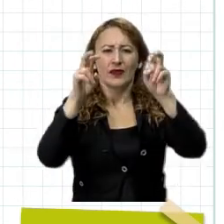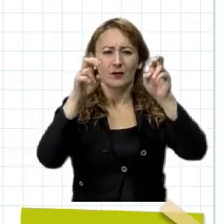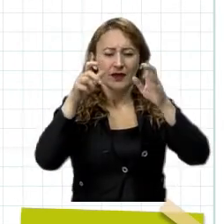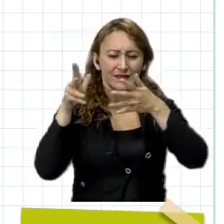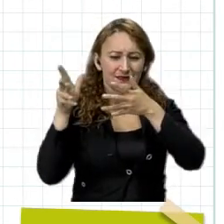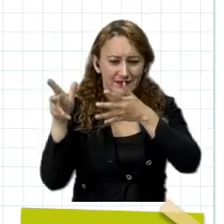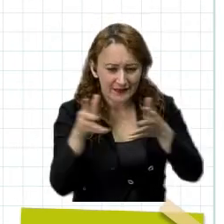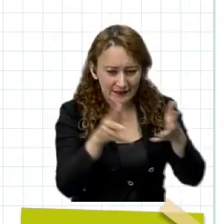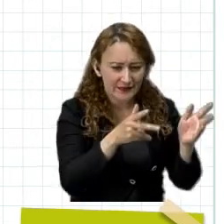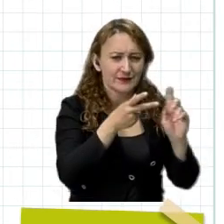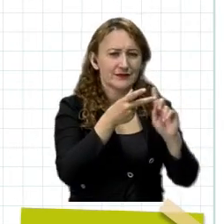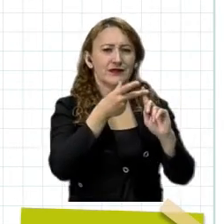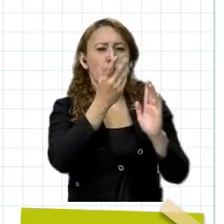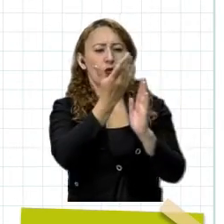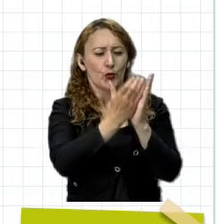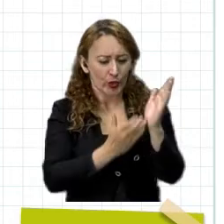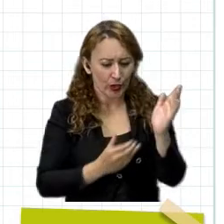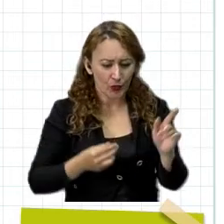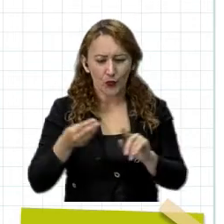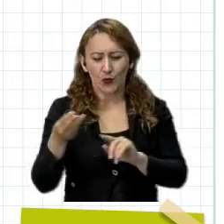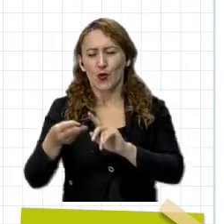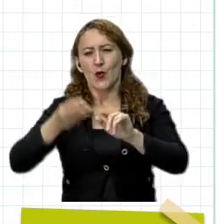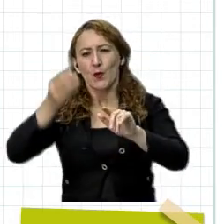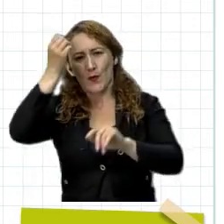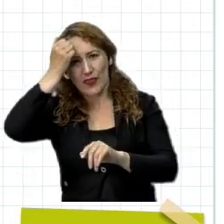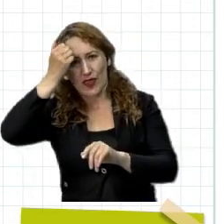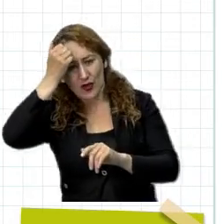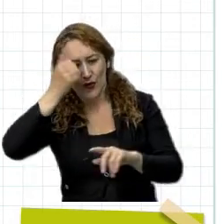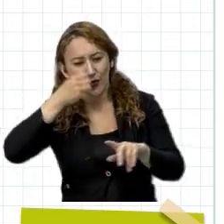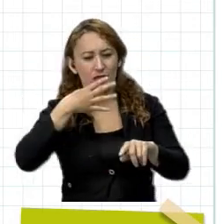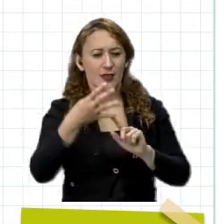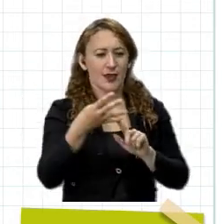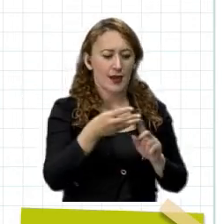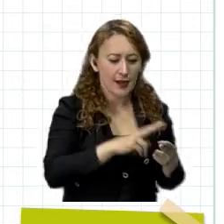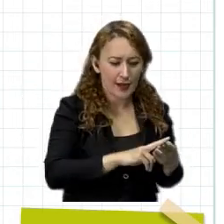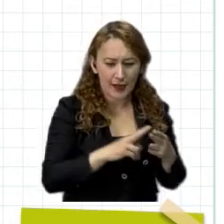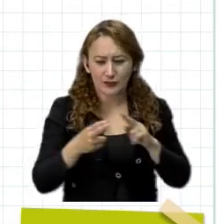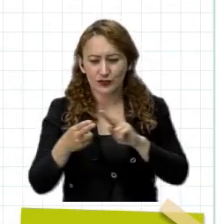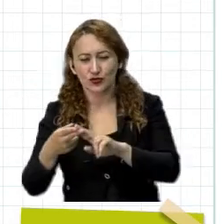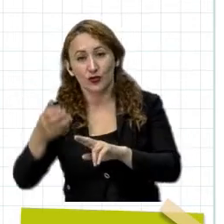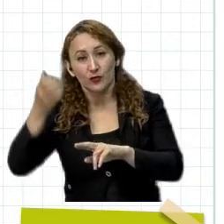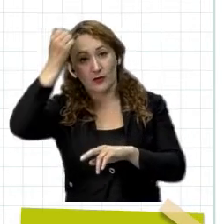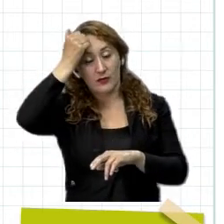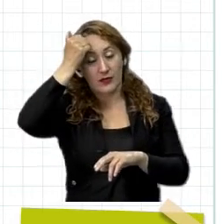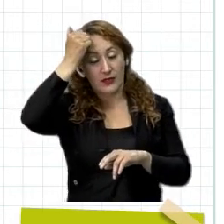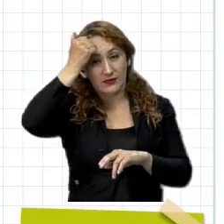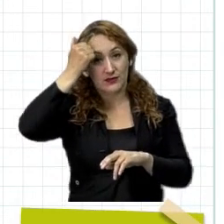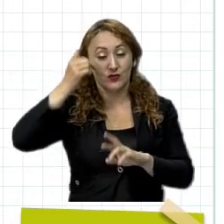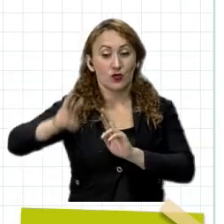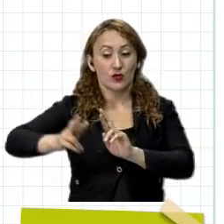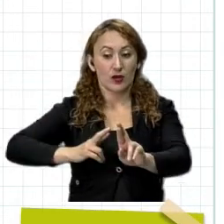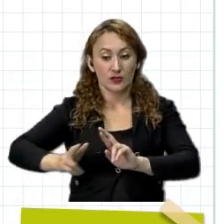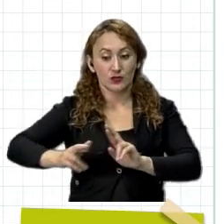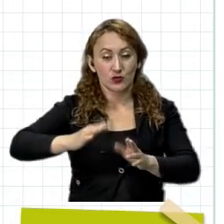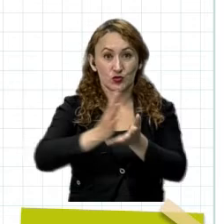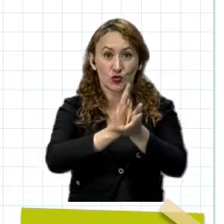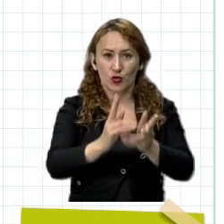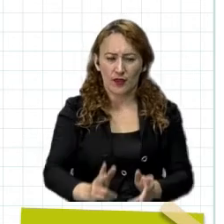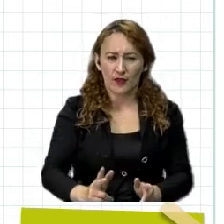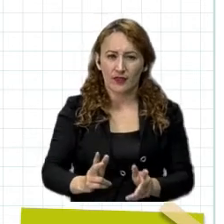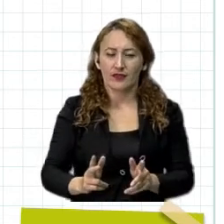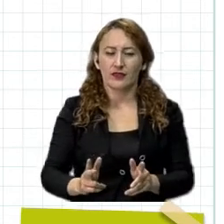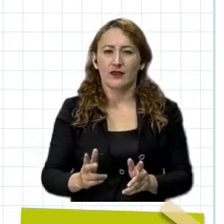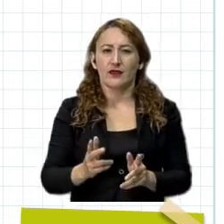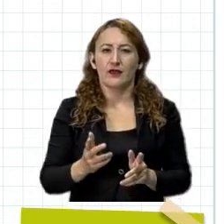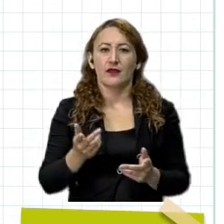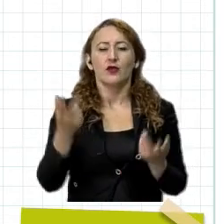del currículo, de la pedagogía, de las relaciones entre maestros, estudiantes, con ellos mismos y con